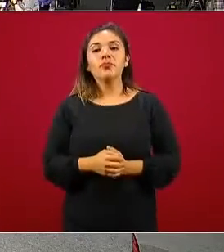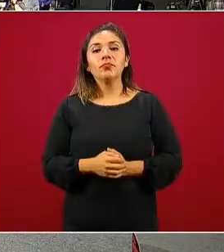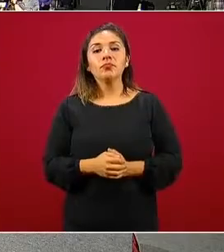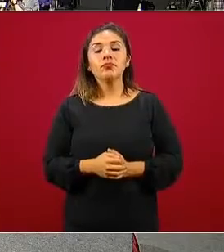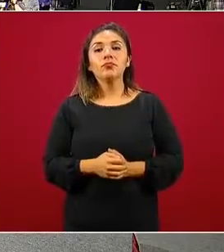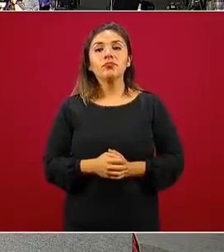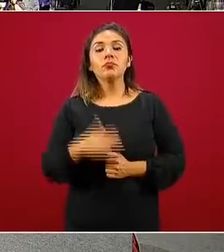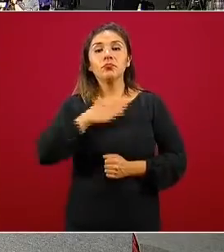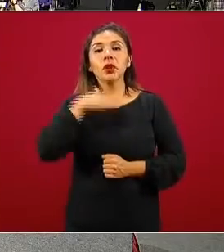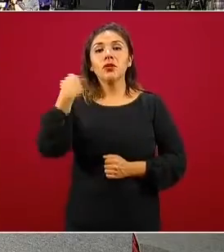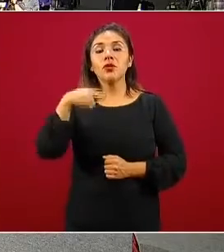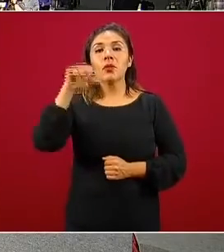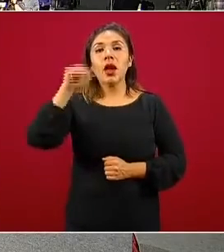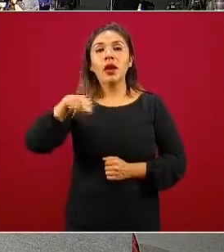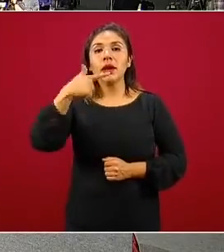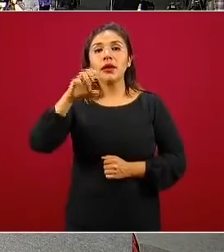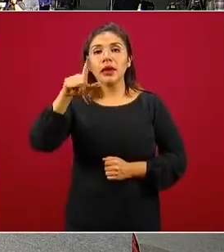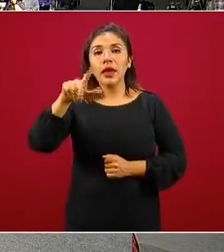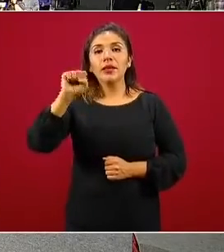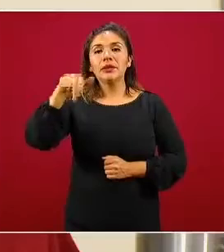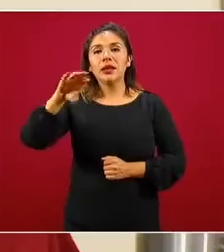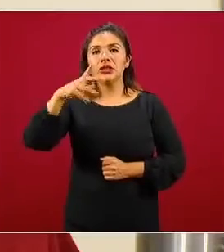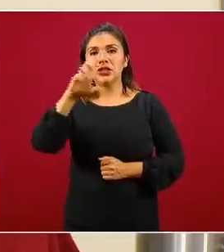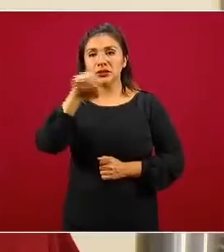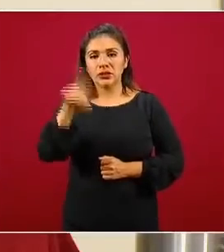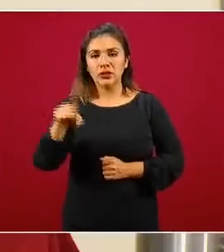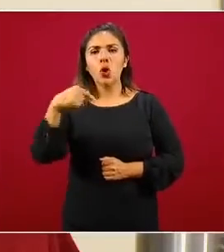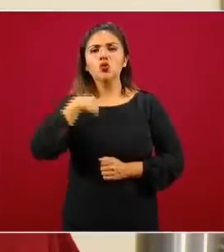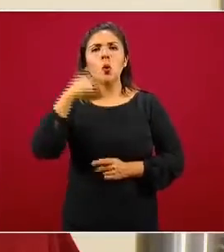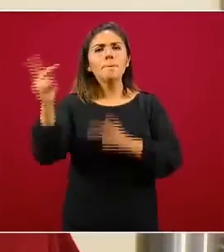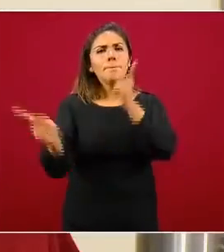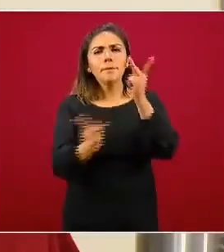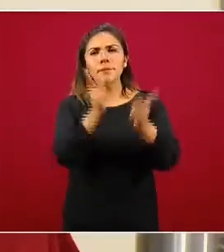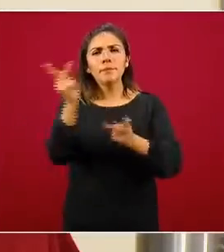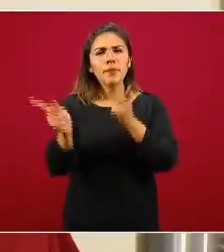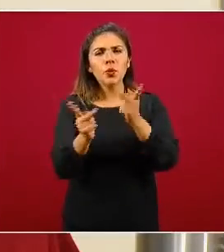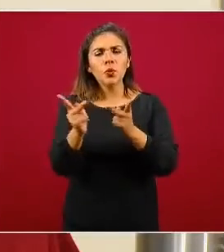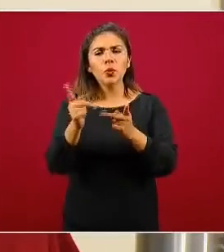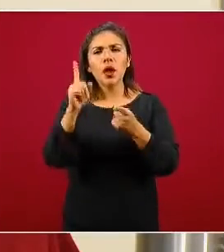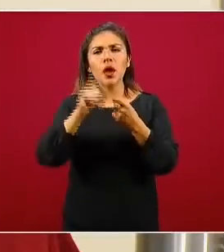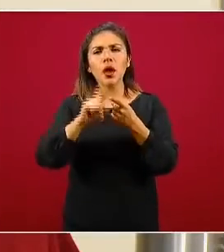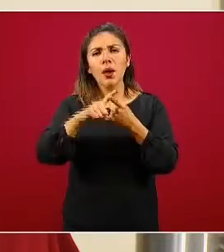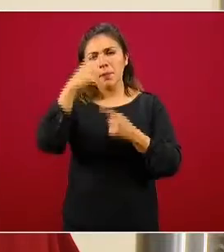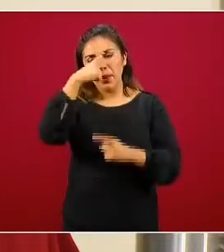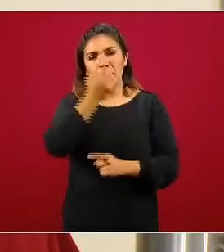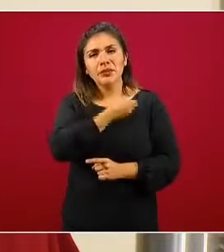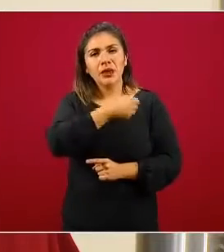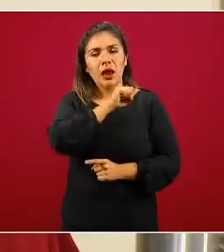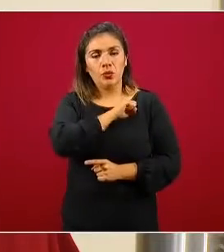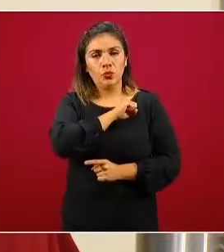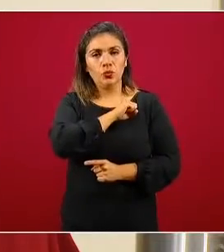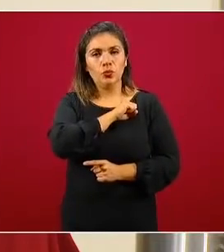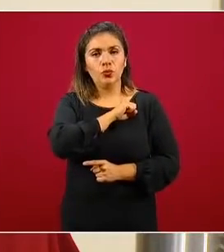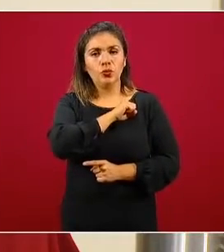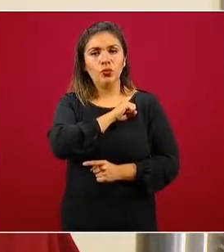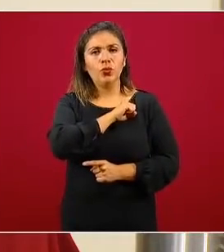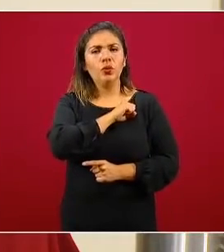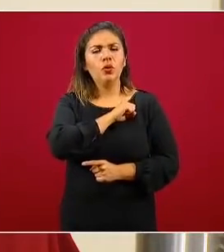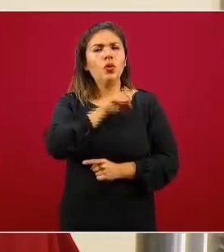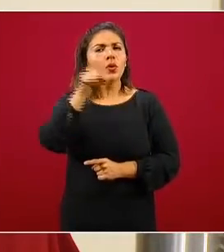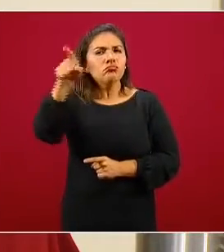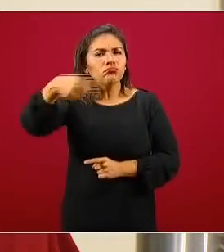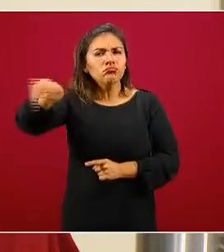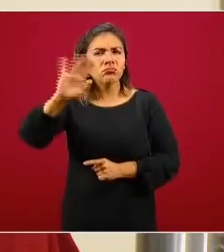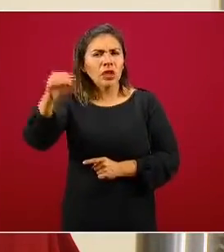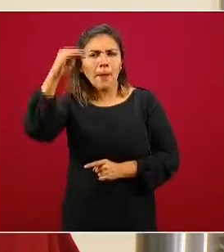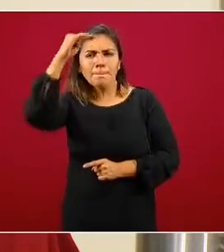Ángel Juan Sánchez del Arsenal.net. Mi pregunta es para salud. ¿Se está pensando